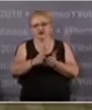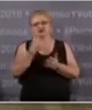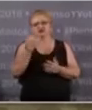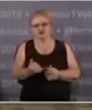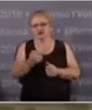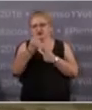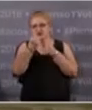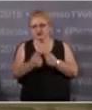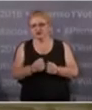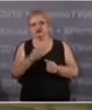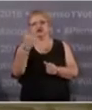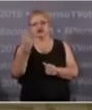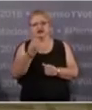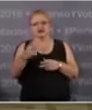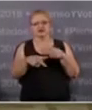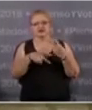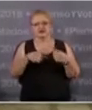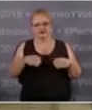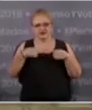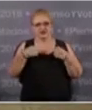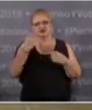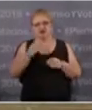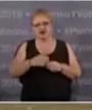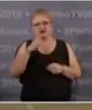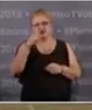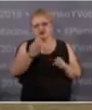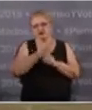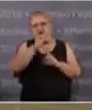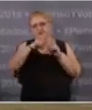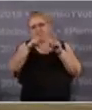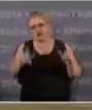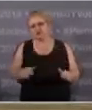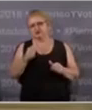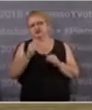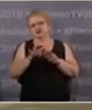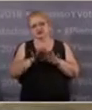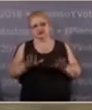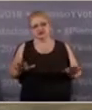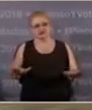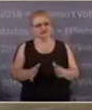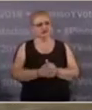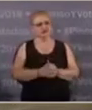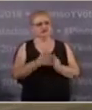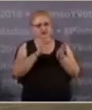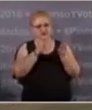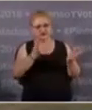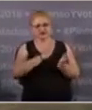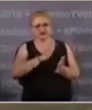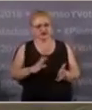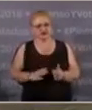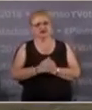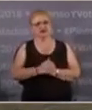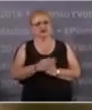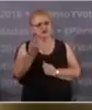garantizar que vivamos en un estado de paz y armonía. Gracias, candidato. Usted ha mencionado varias